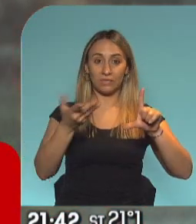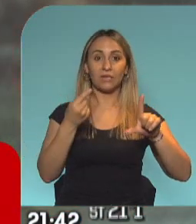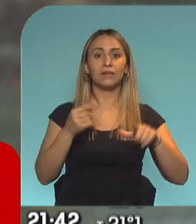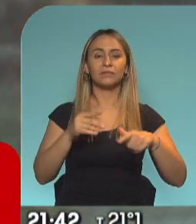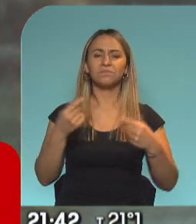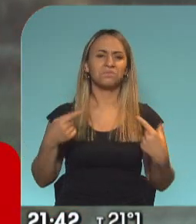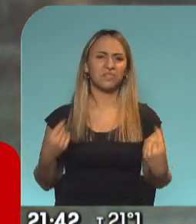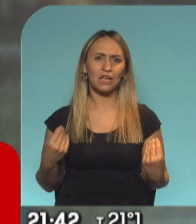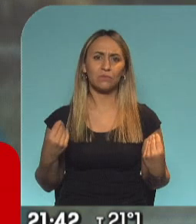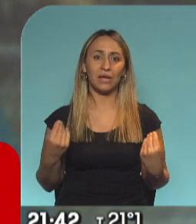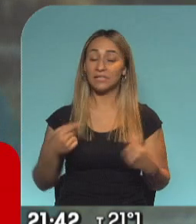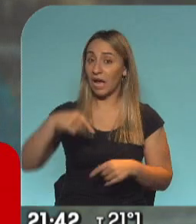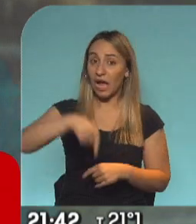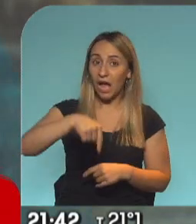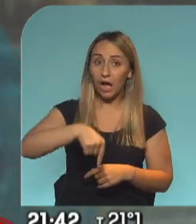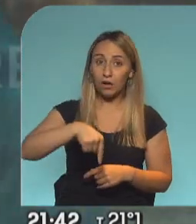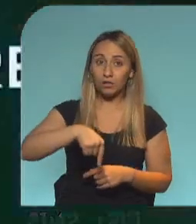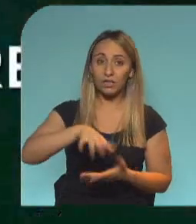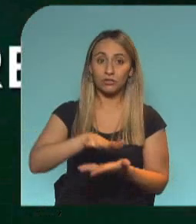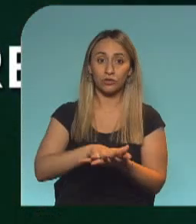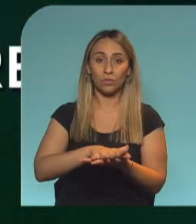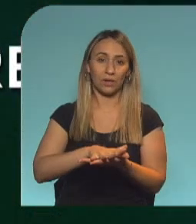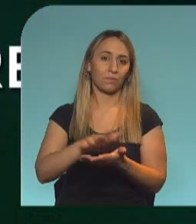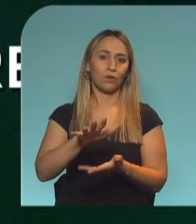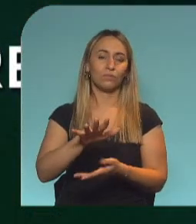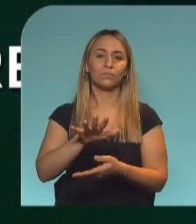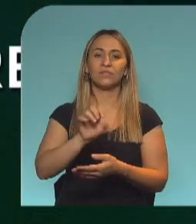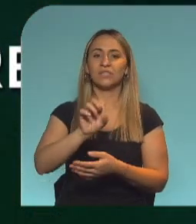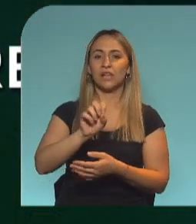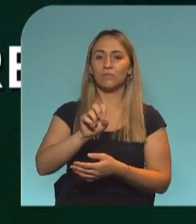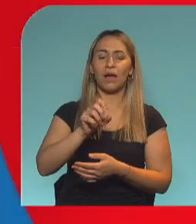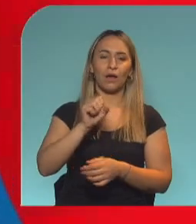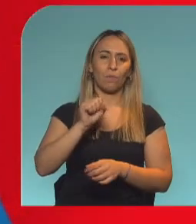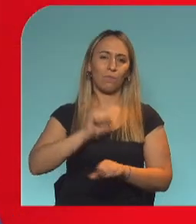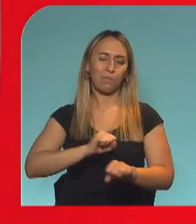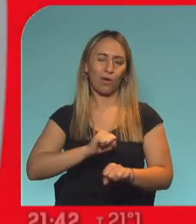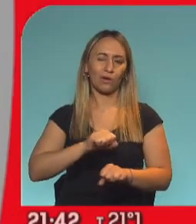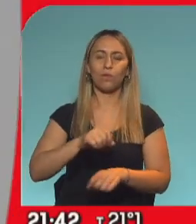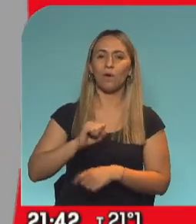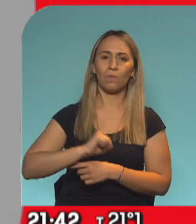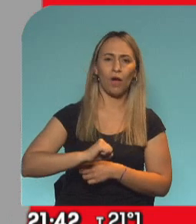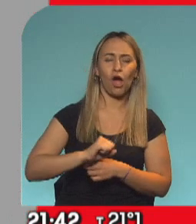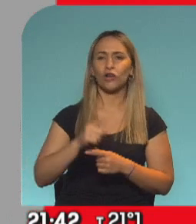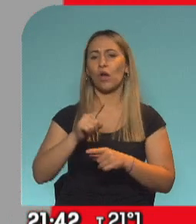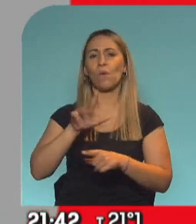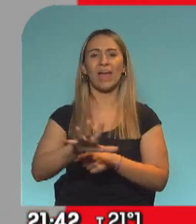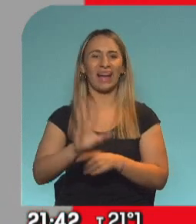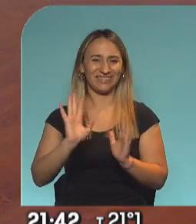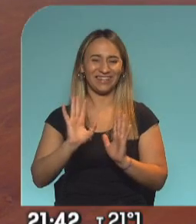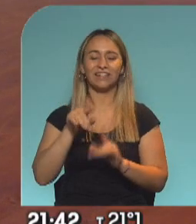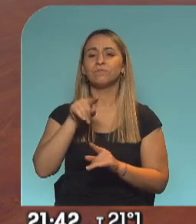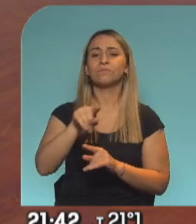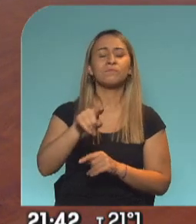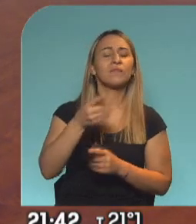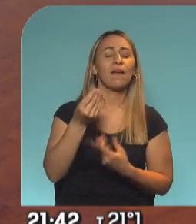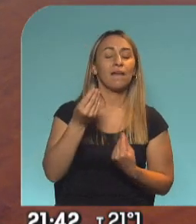qué es lo que pasa hoy respecto de lo que se conoce como porno venganza, que es uno de los ciberdelitos de los